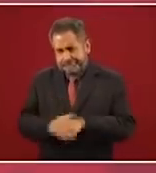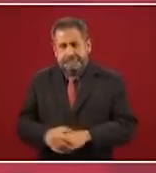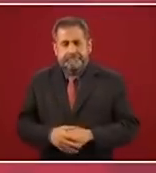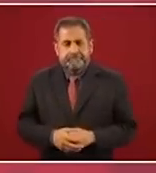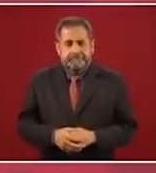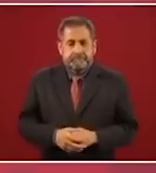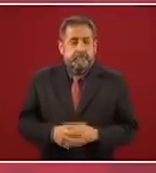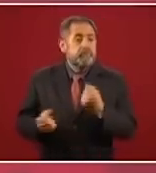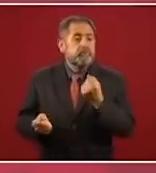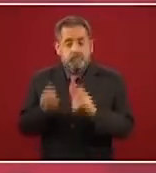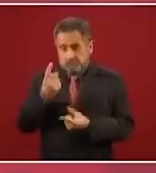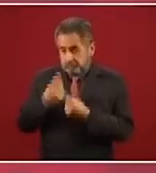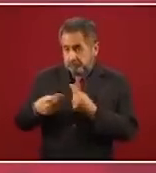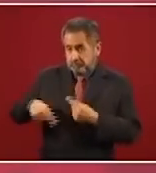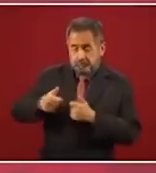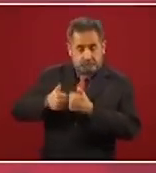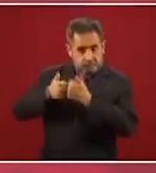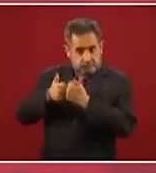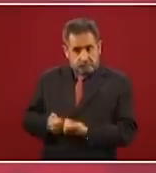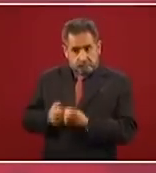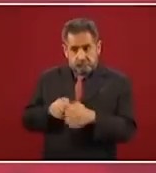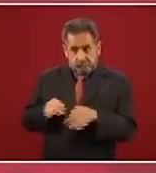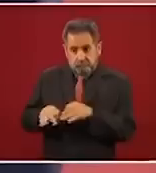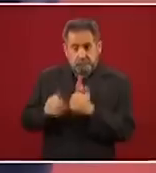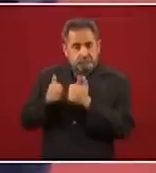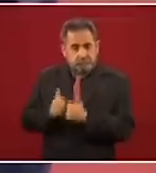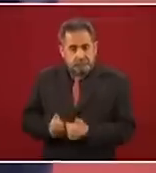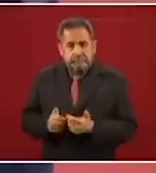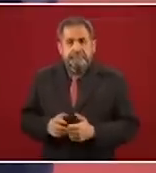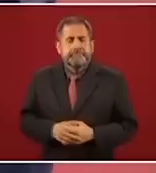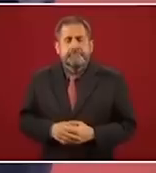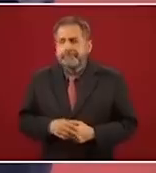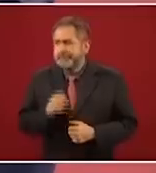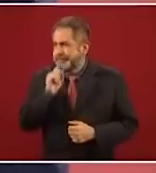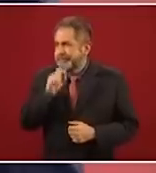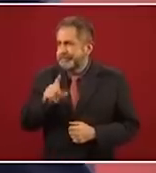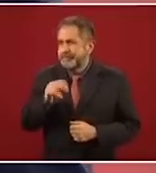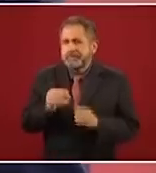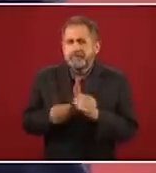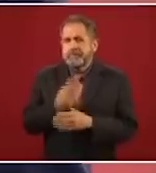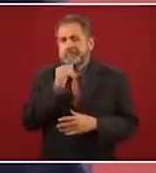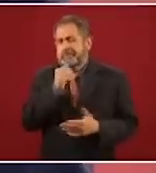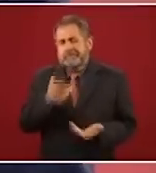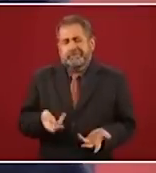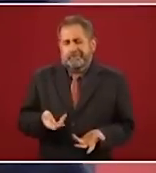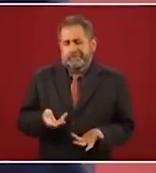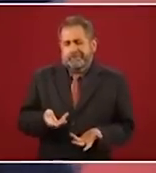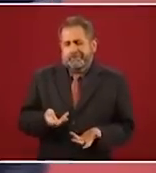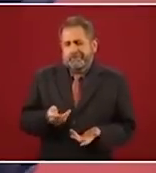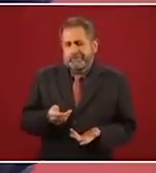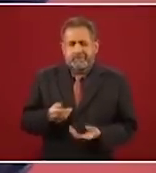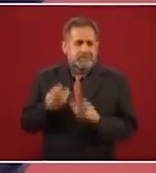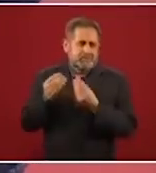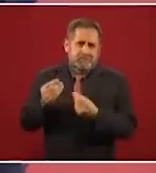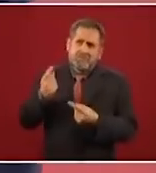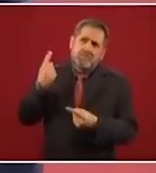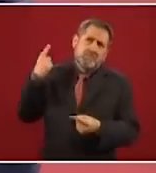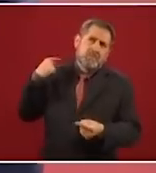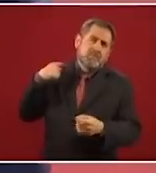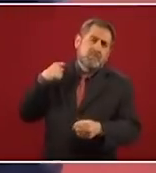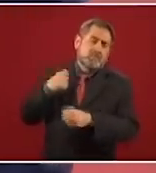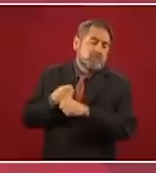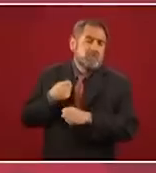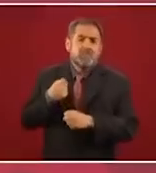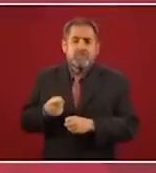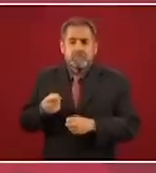Algunos se están quedando a trabajar. Además, no es nuevo. Muchos trabajadores